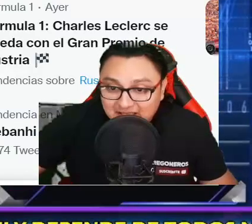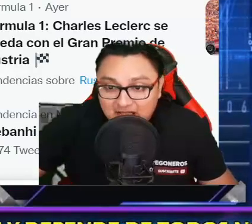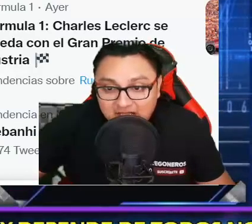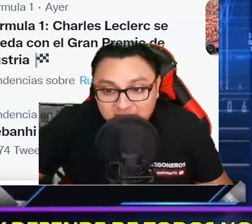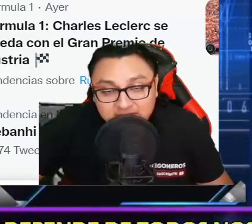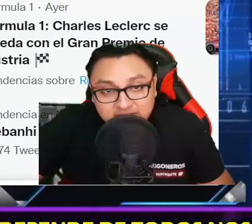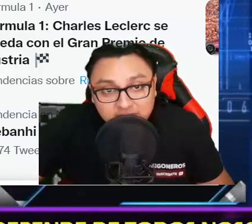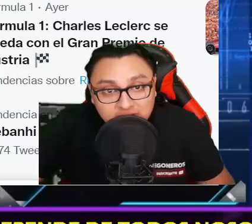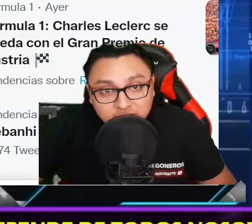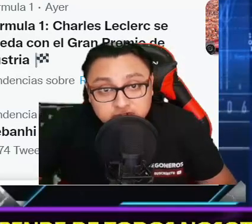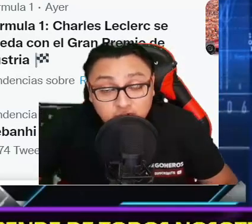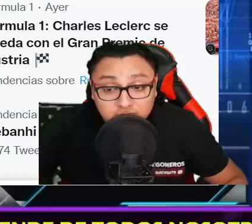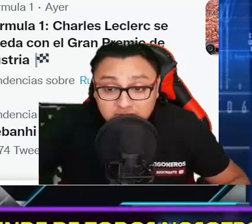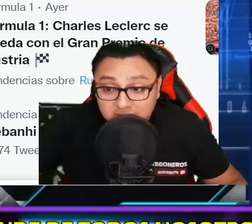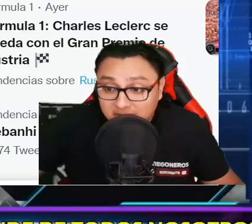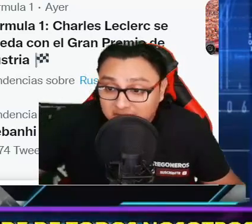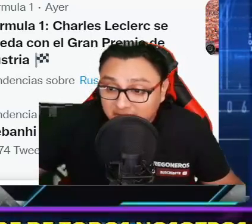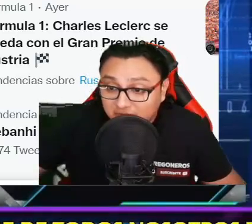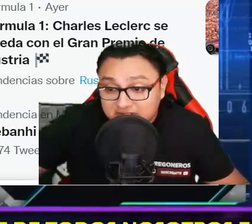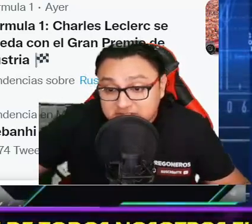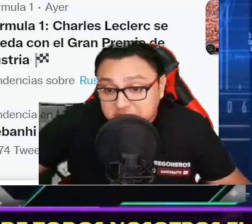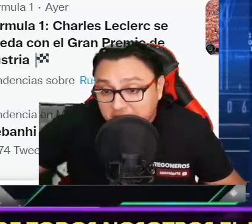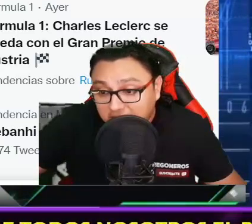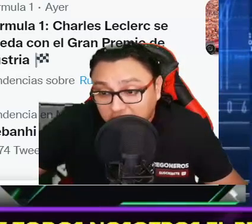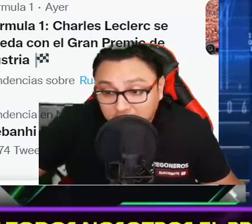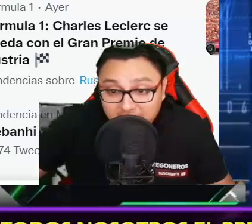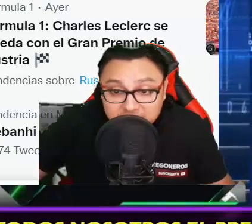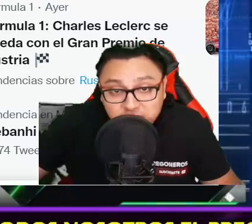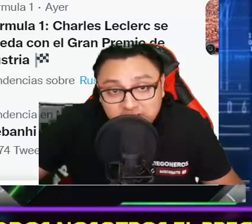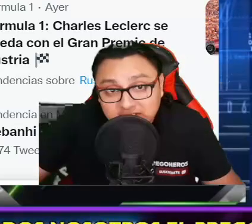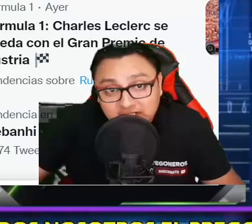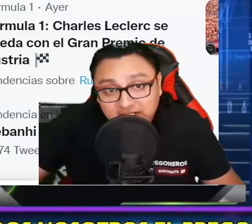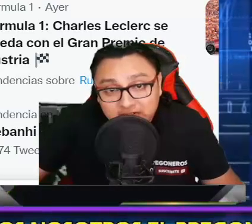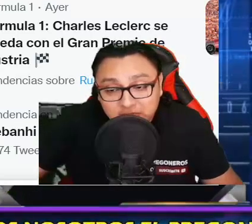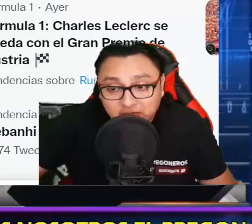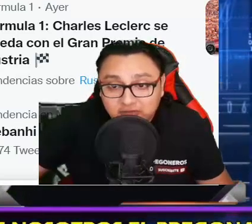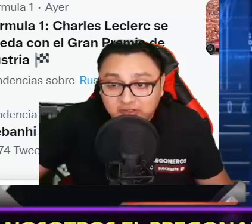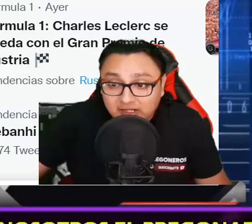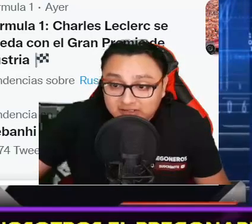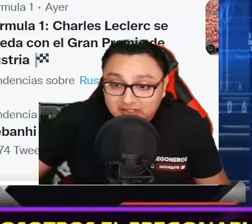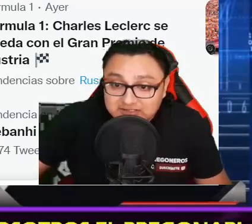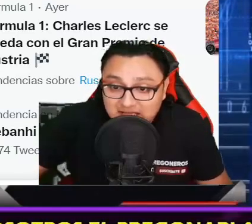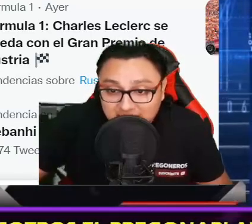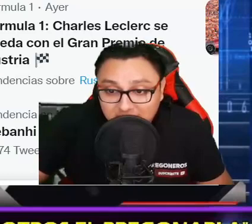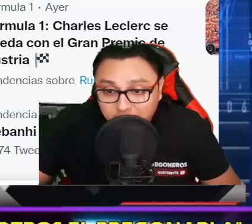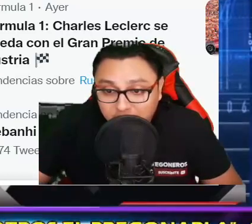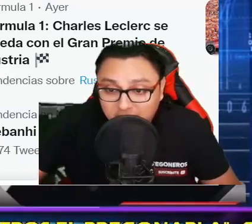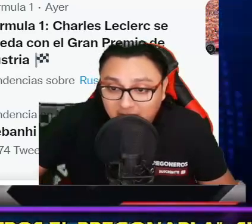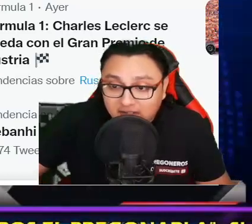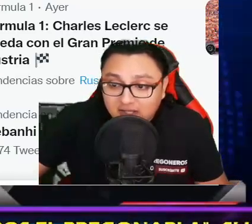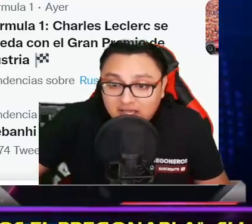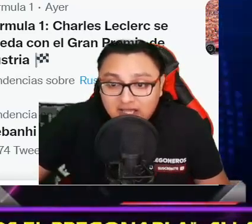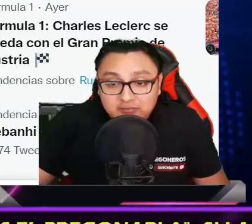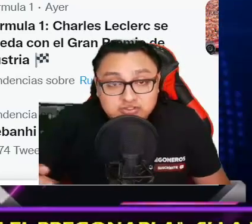priistas arman tremendo show, tremendo recibimiento para su líder Alejandro Moreno Cárdenas ahí en